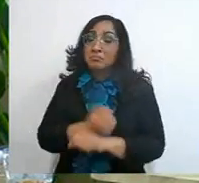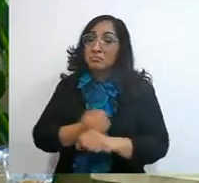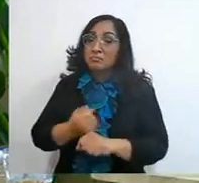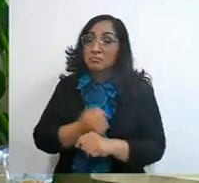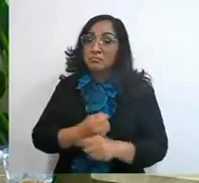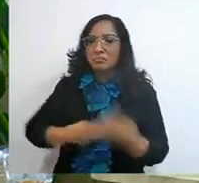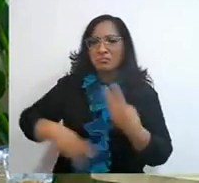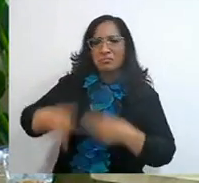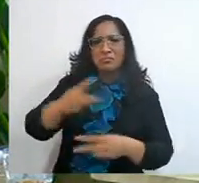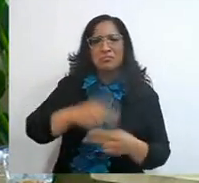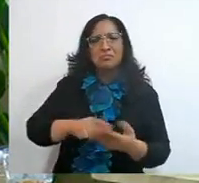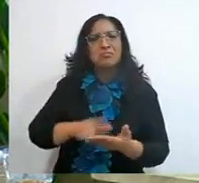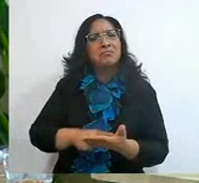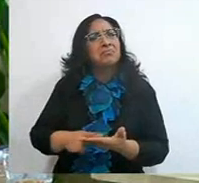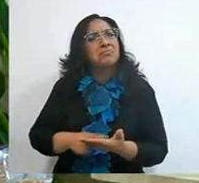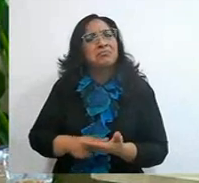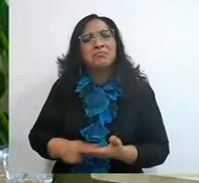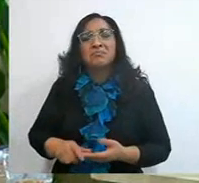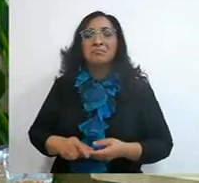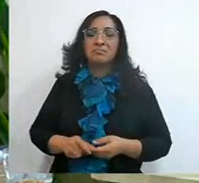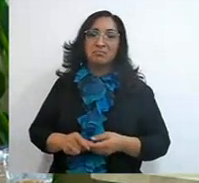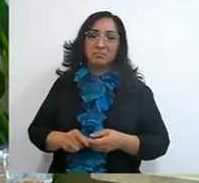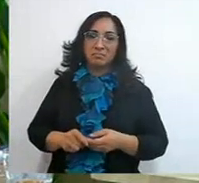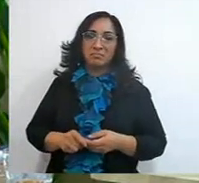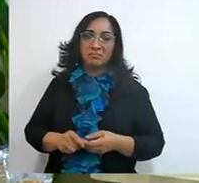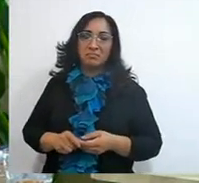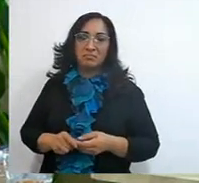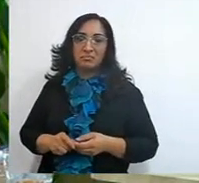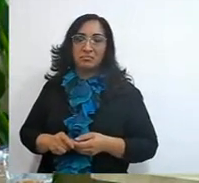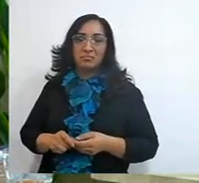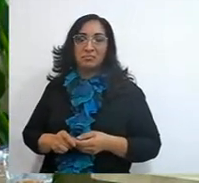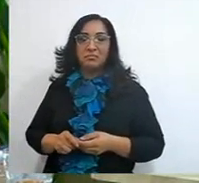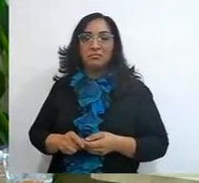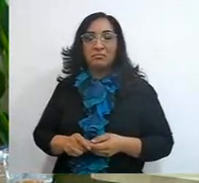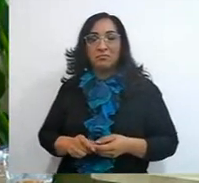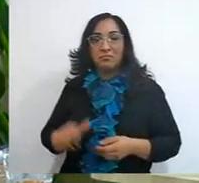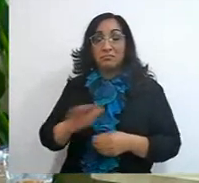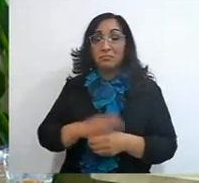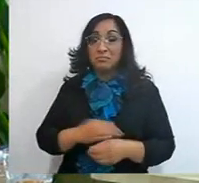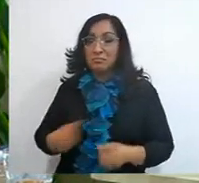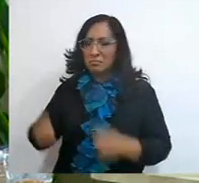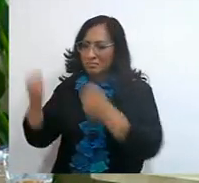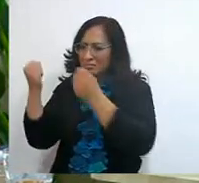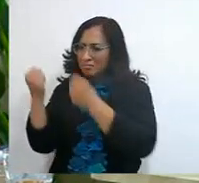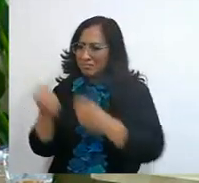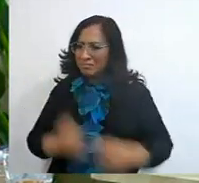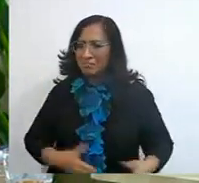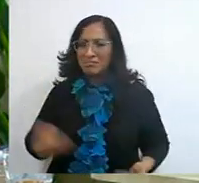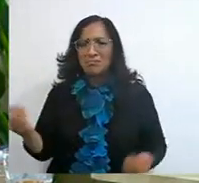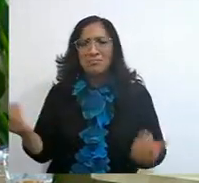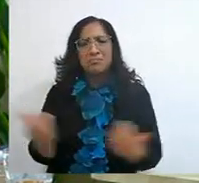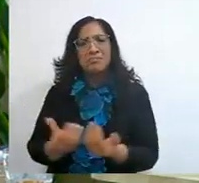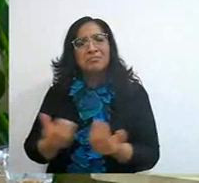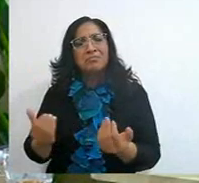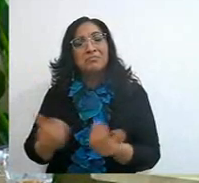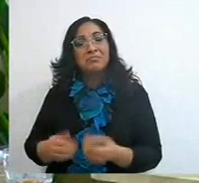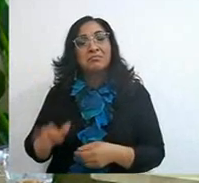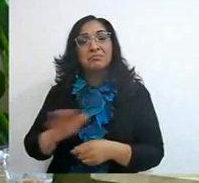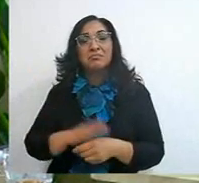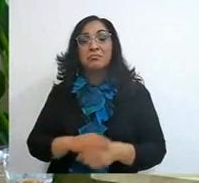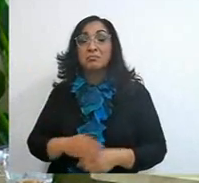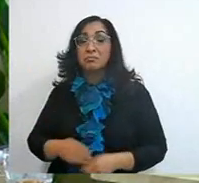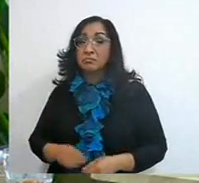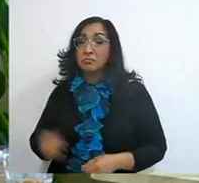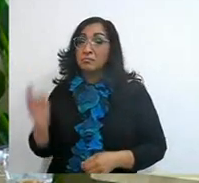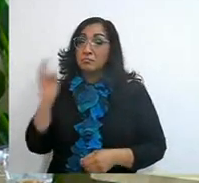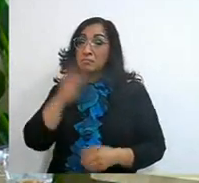sangre te vuelva a limpiar por ese abandono que hiciste por un